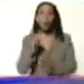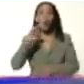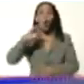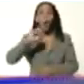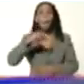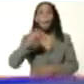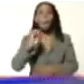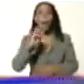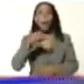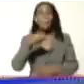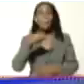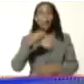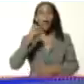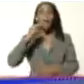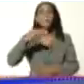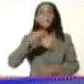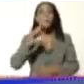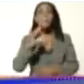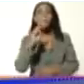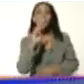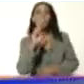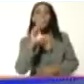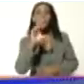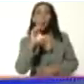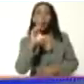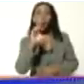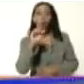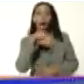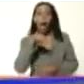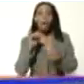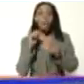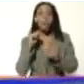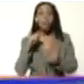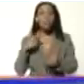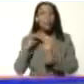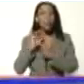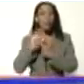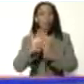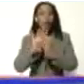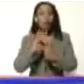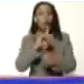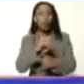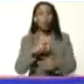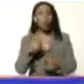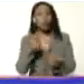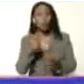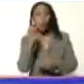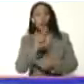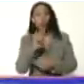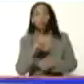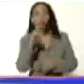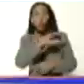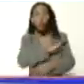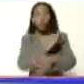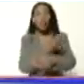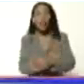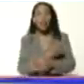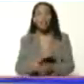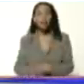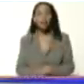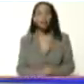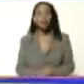la OPEC Plus ha demostrado su pertinencia su utilidad su fortaleza